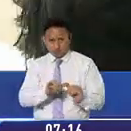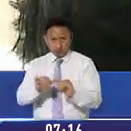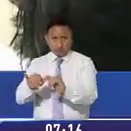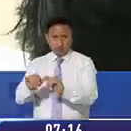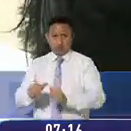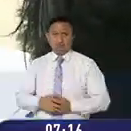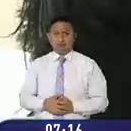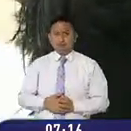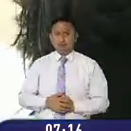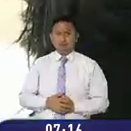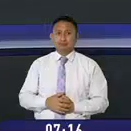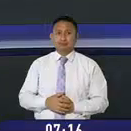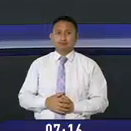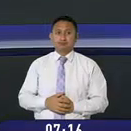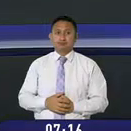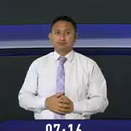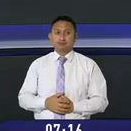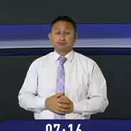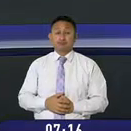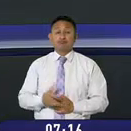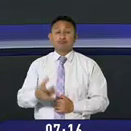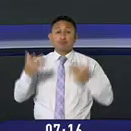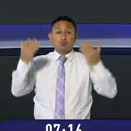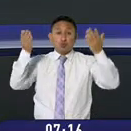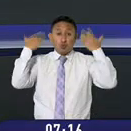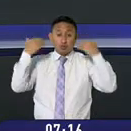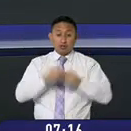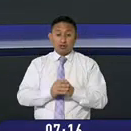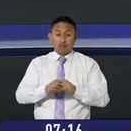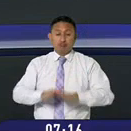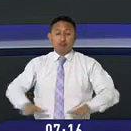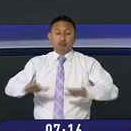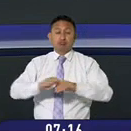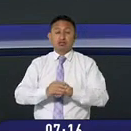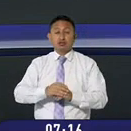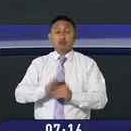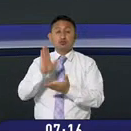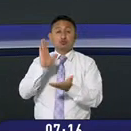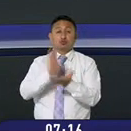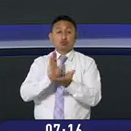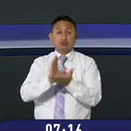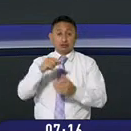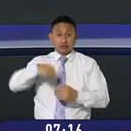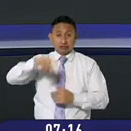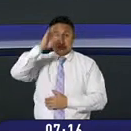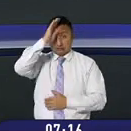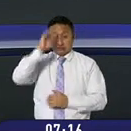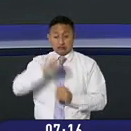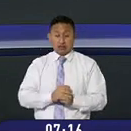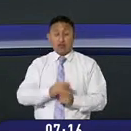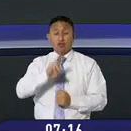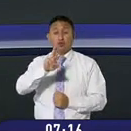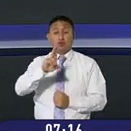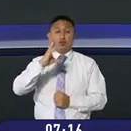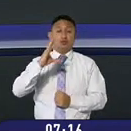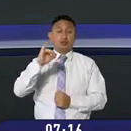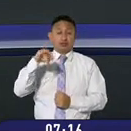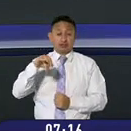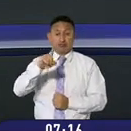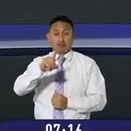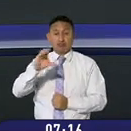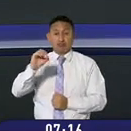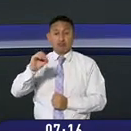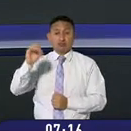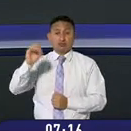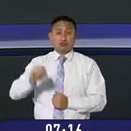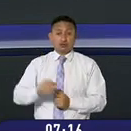Rojas. Vamos a Guayaquil, las áreas UCI del IES están al 100% en el Teodoro Maldonado y ya tienen un plan de contingencia